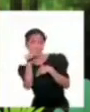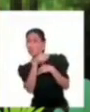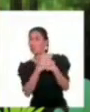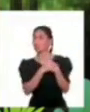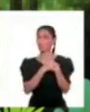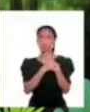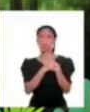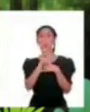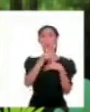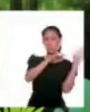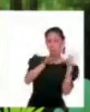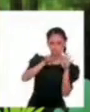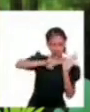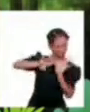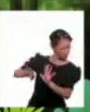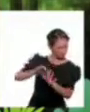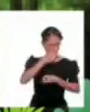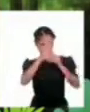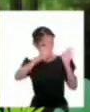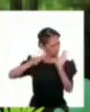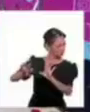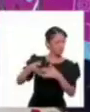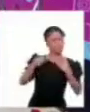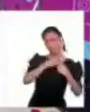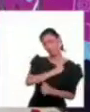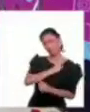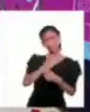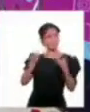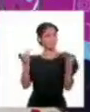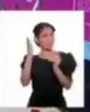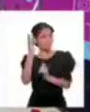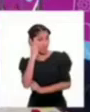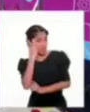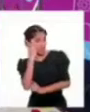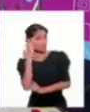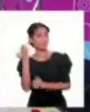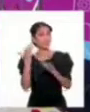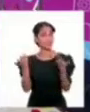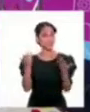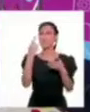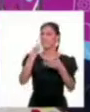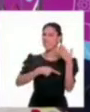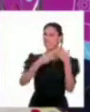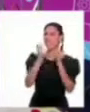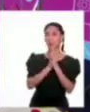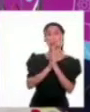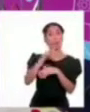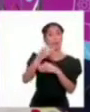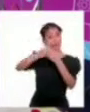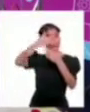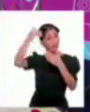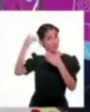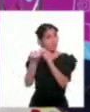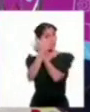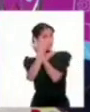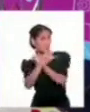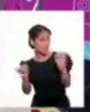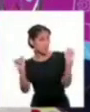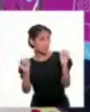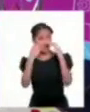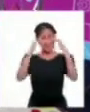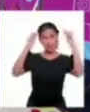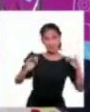nos escuchaban. Ay. ¿Sabías que en la época colonial, antes de nuestra independencia, a